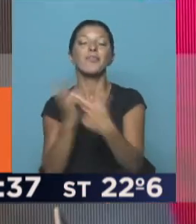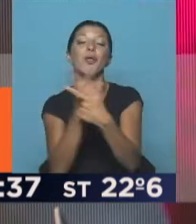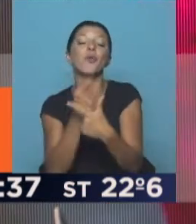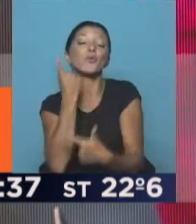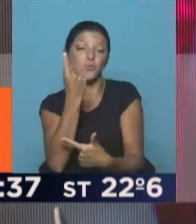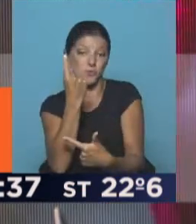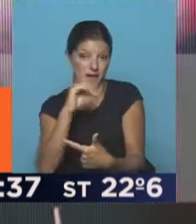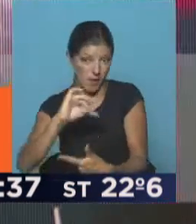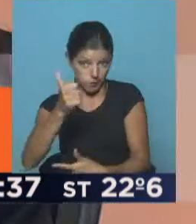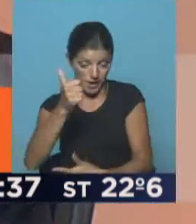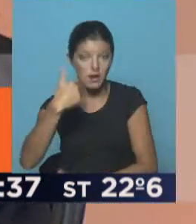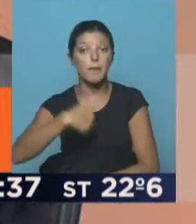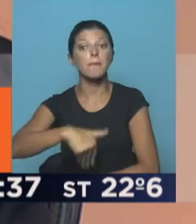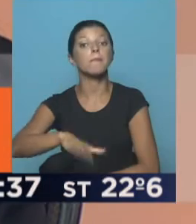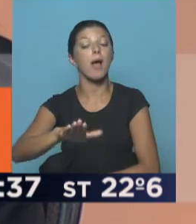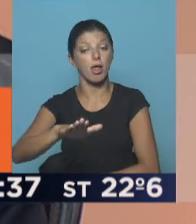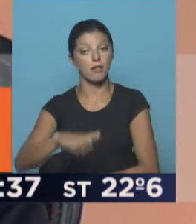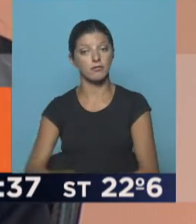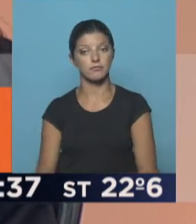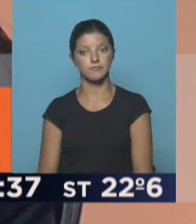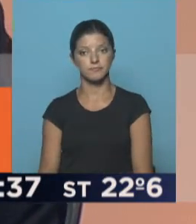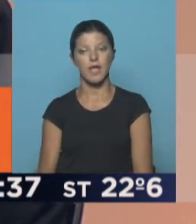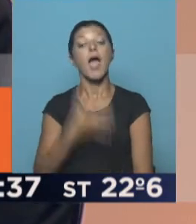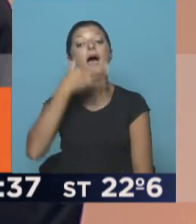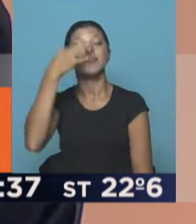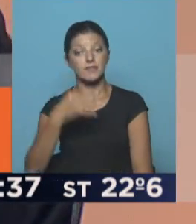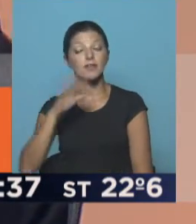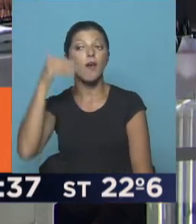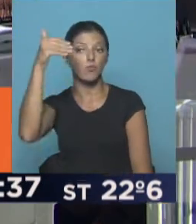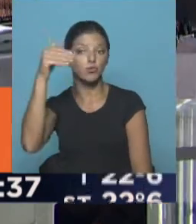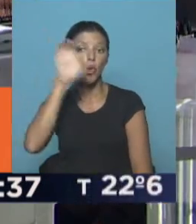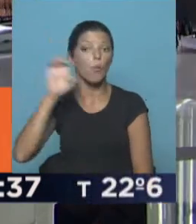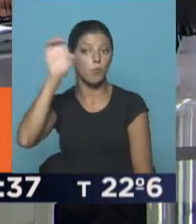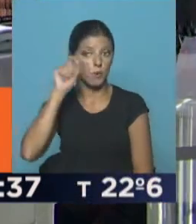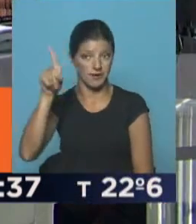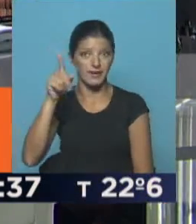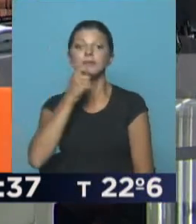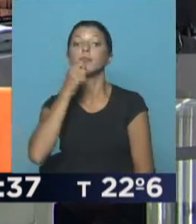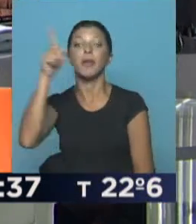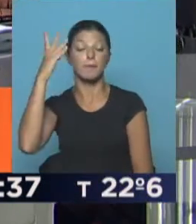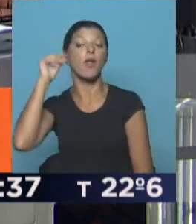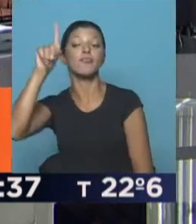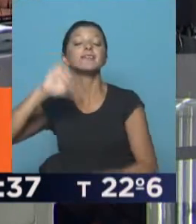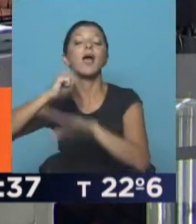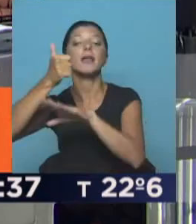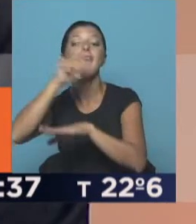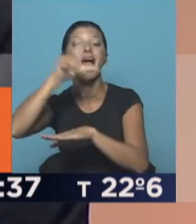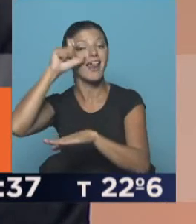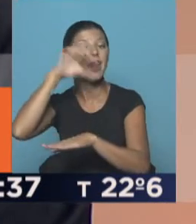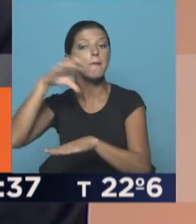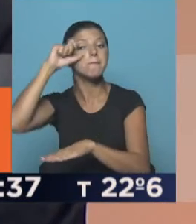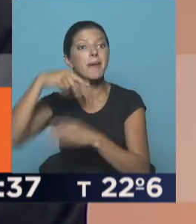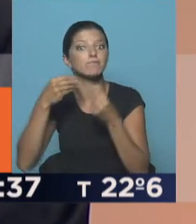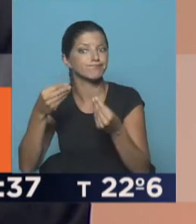van a ser ellos los que determinen también el curso de una Unión Europea. ¿Qué ocurre si en Francia gana Marine Le Pen? Claro. Digamos, se